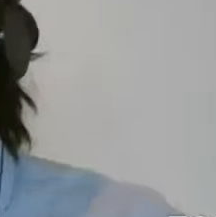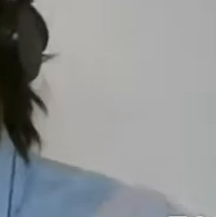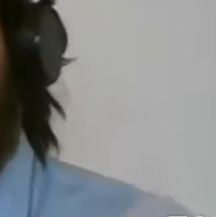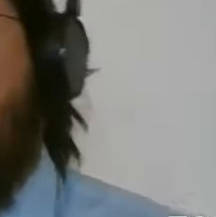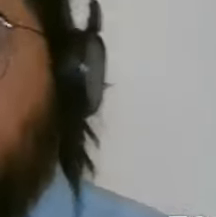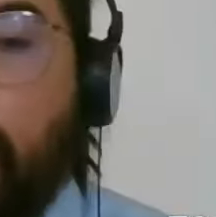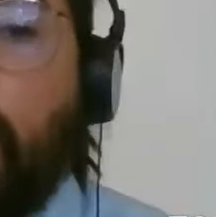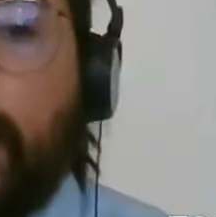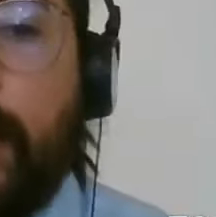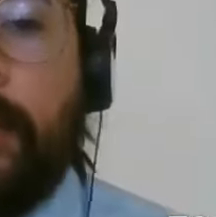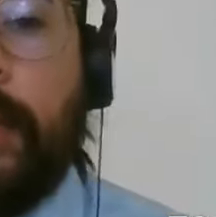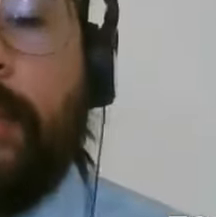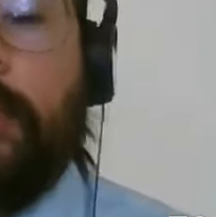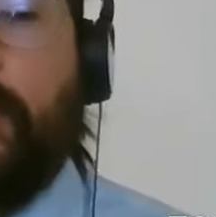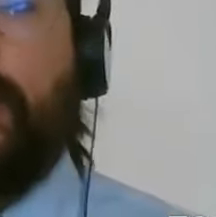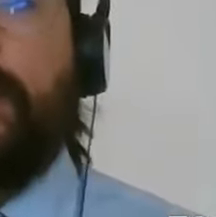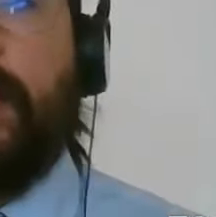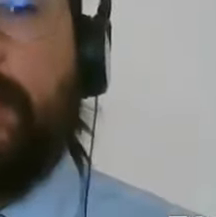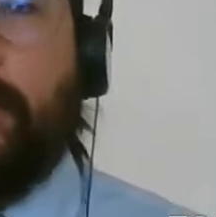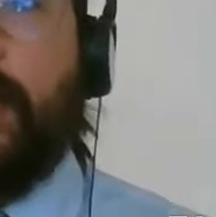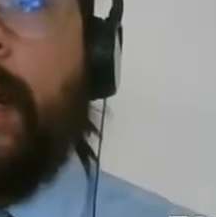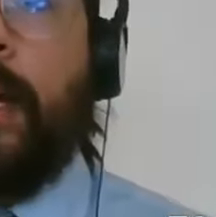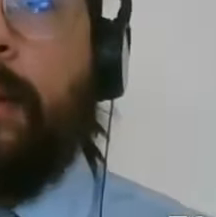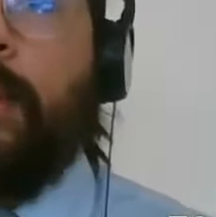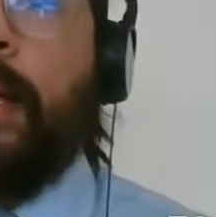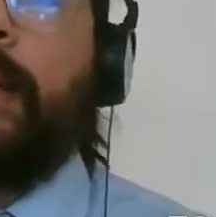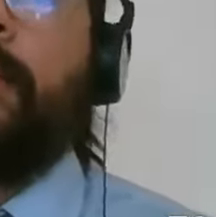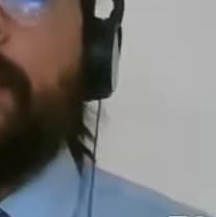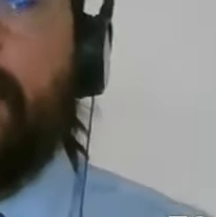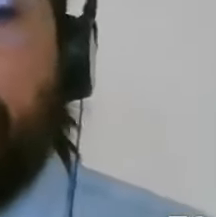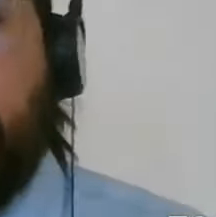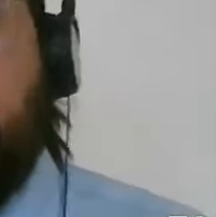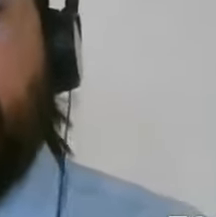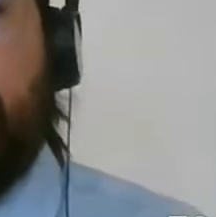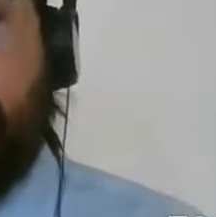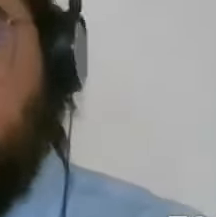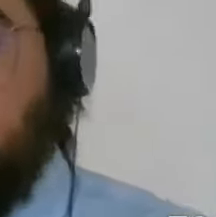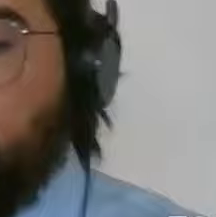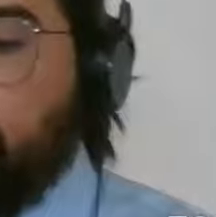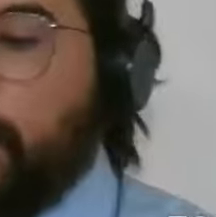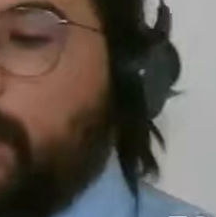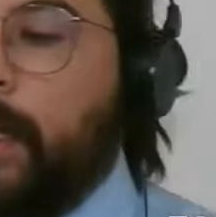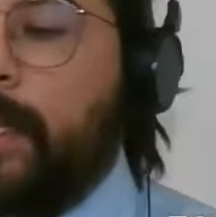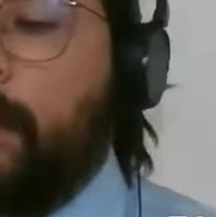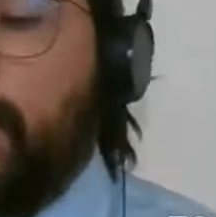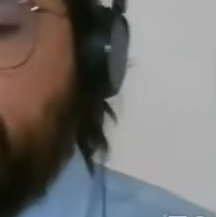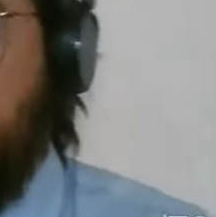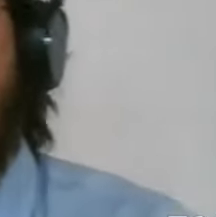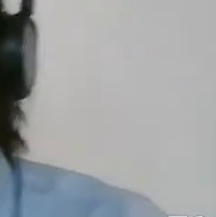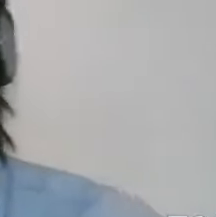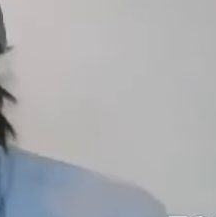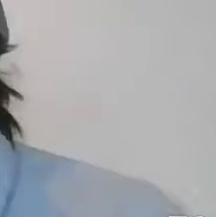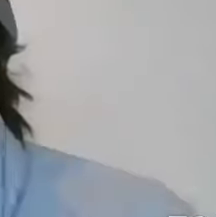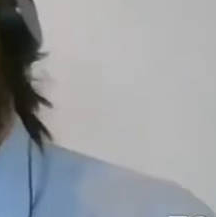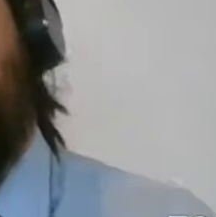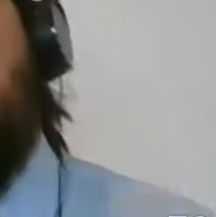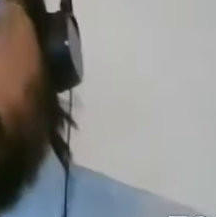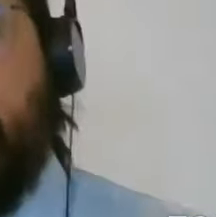discusión del cuaderno de jurisprudencia sobre igualdad y no discriminación, específicamente en temas de